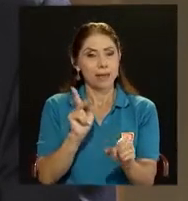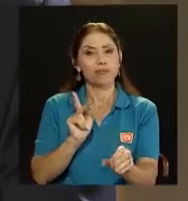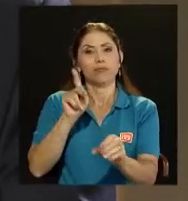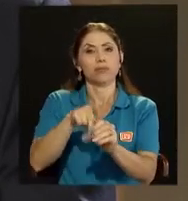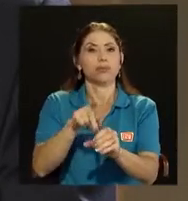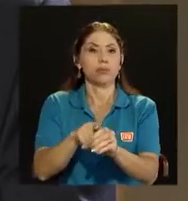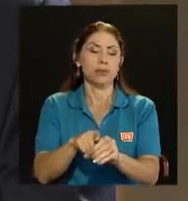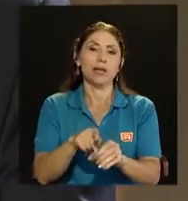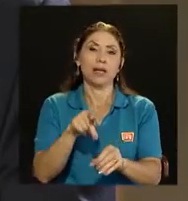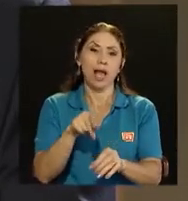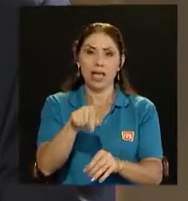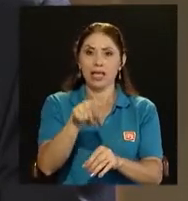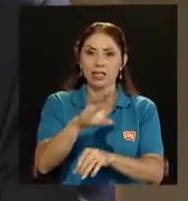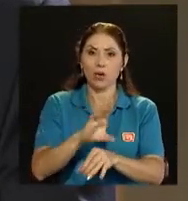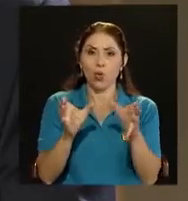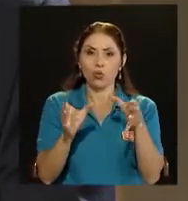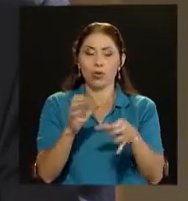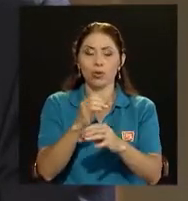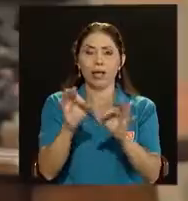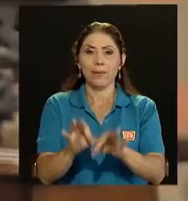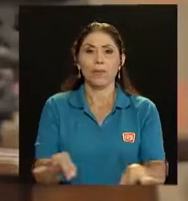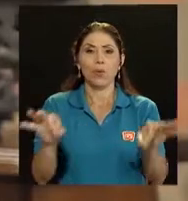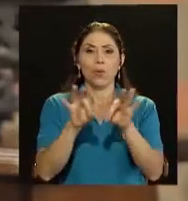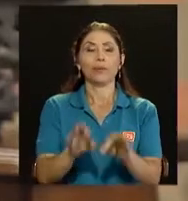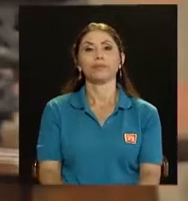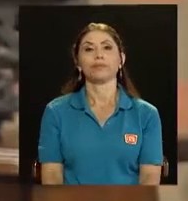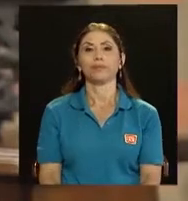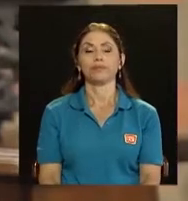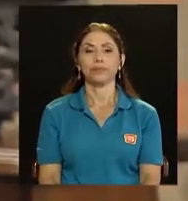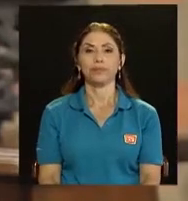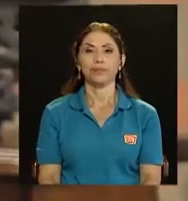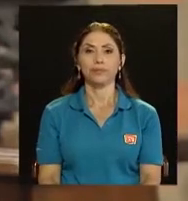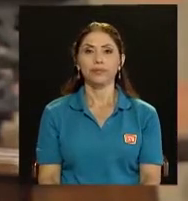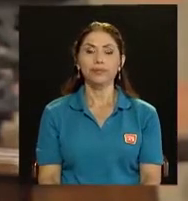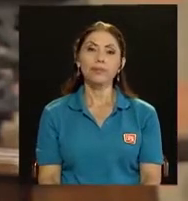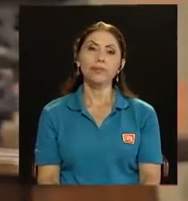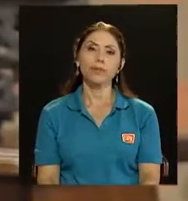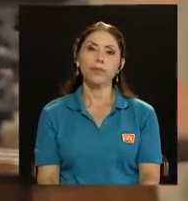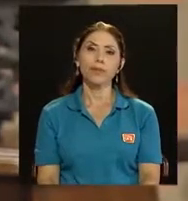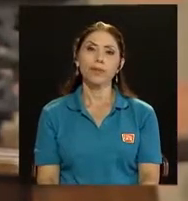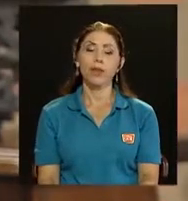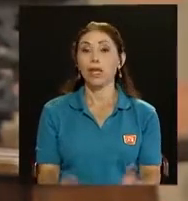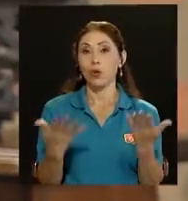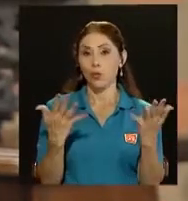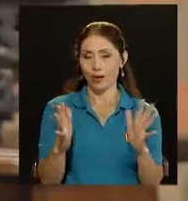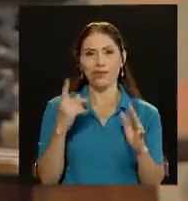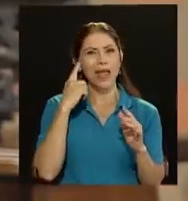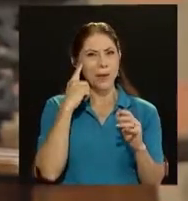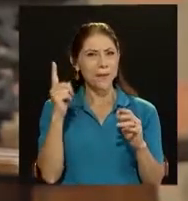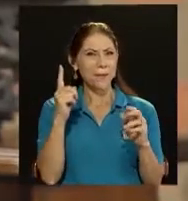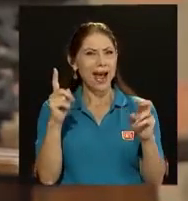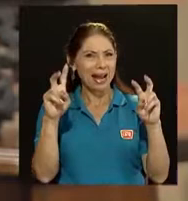participando en este consejo tan importante. Y bueno, para darle, y para ir al otro tema, pero para darle